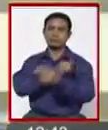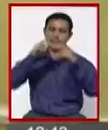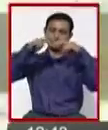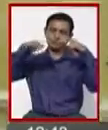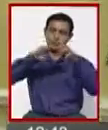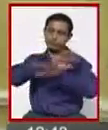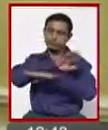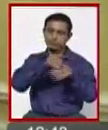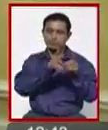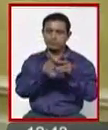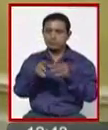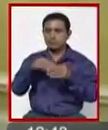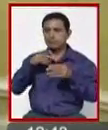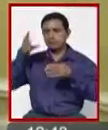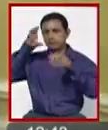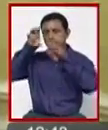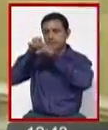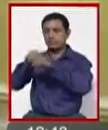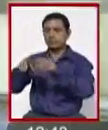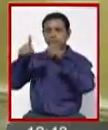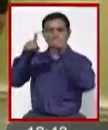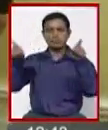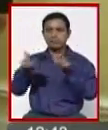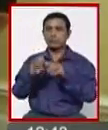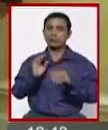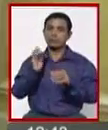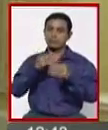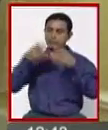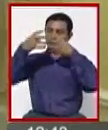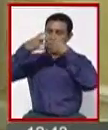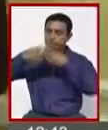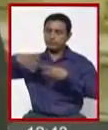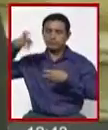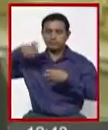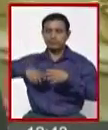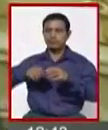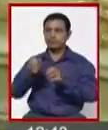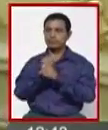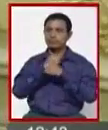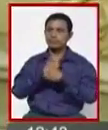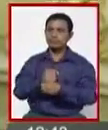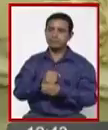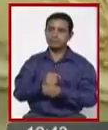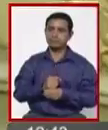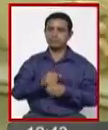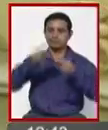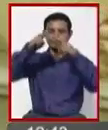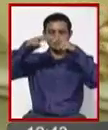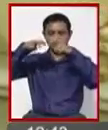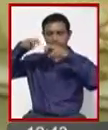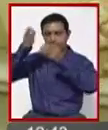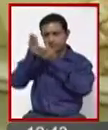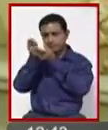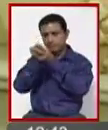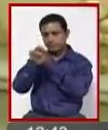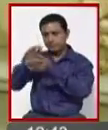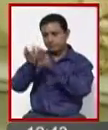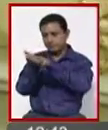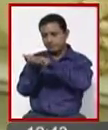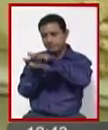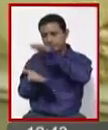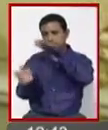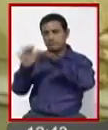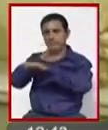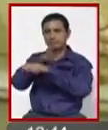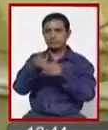todos los procesos de contratación en YPFB. Nuestra empresa tiene que realizar inmediatamente una revisión detallada de todos los